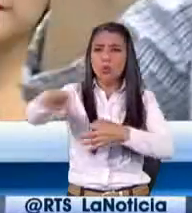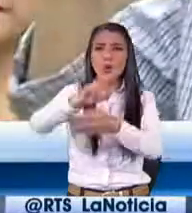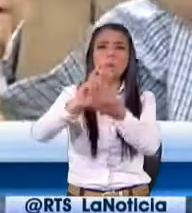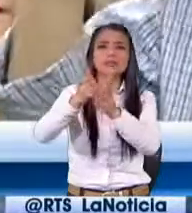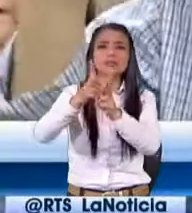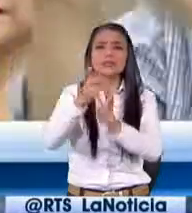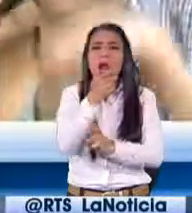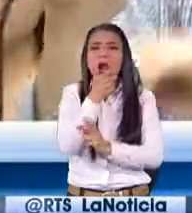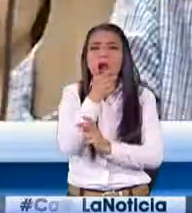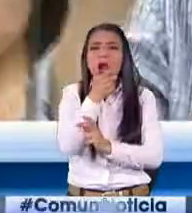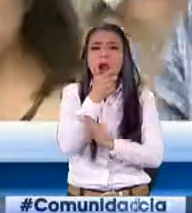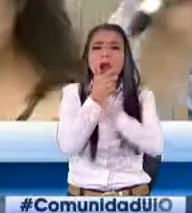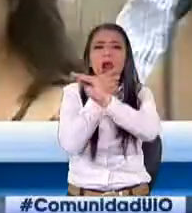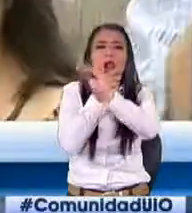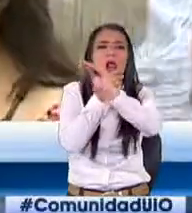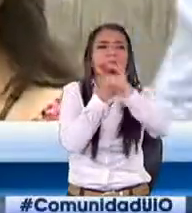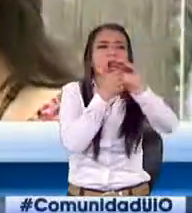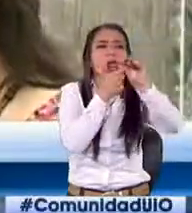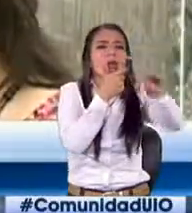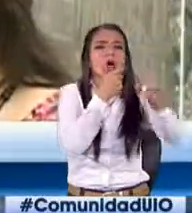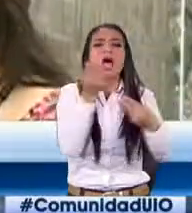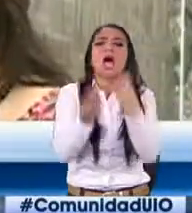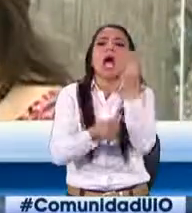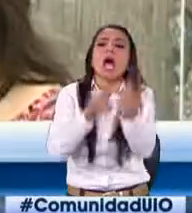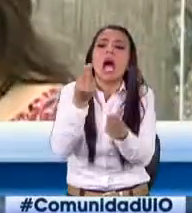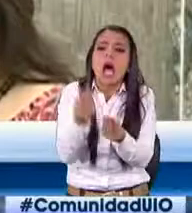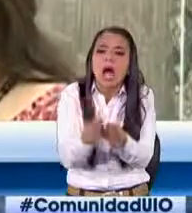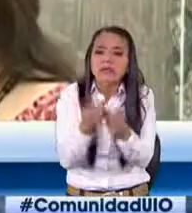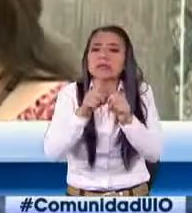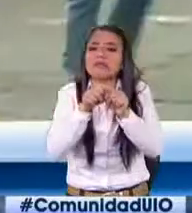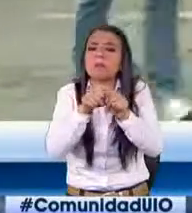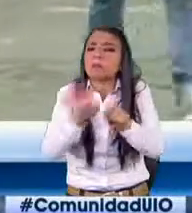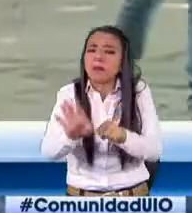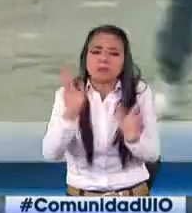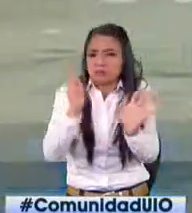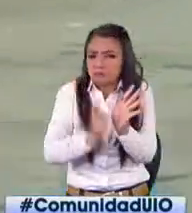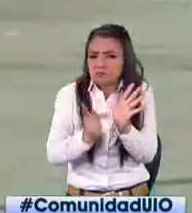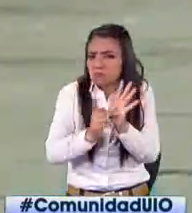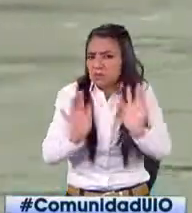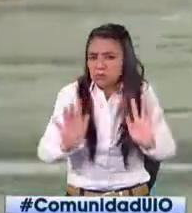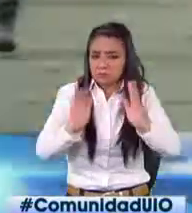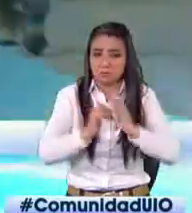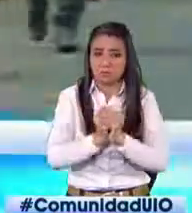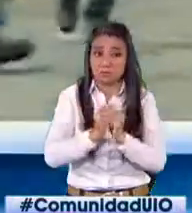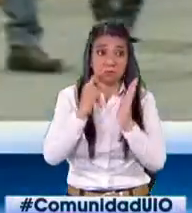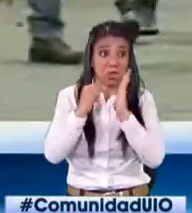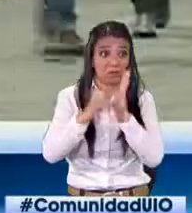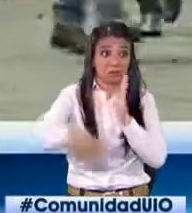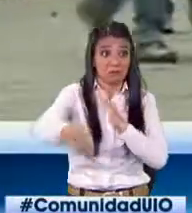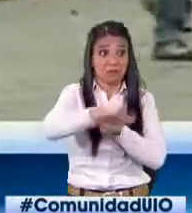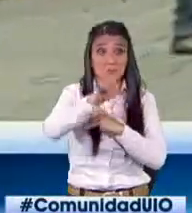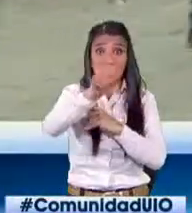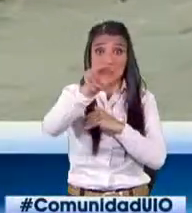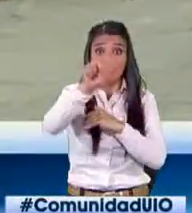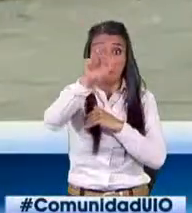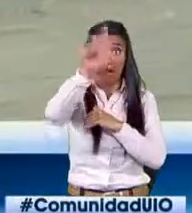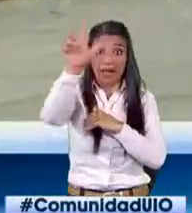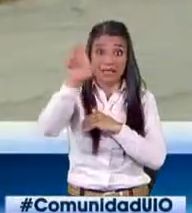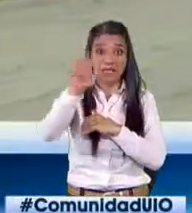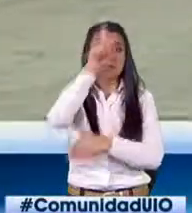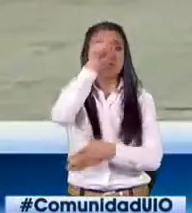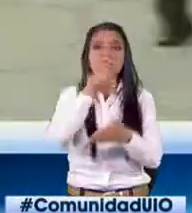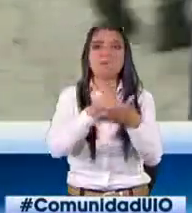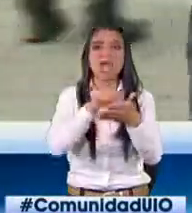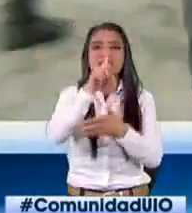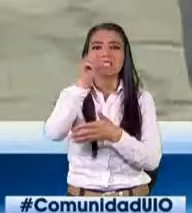vecinos sobre lo que deben hacer de acuerdo a las circunstancias. En el simulacro del Valle de los Chillos participaron más de 1.100